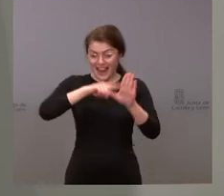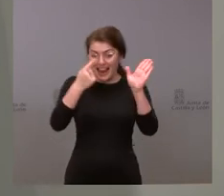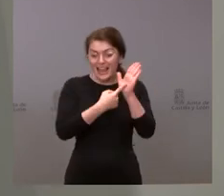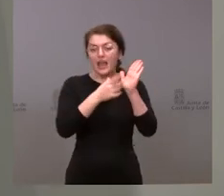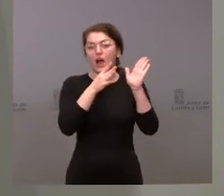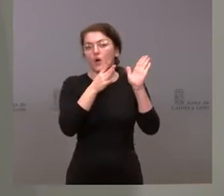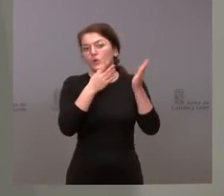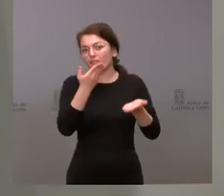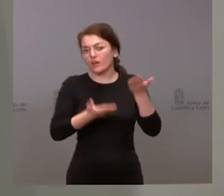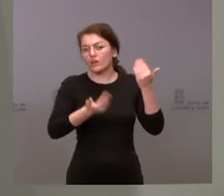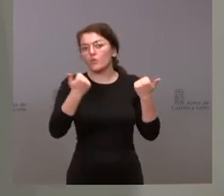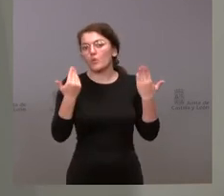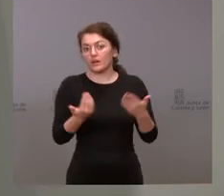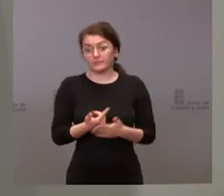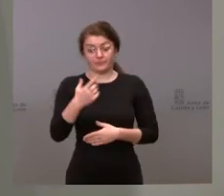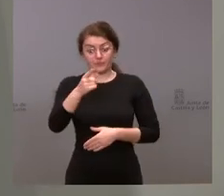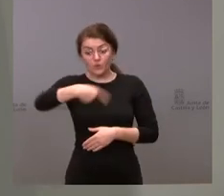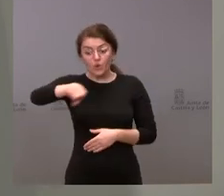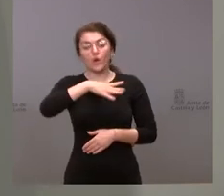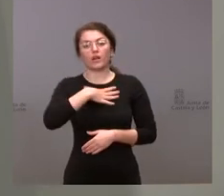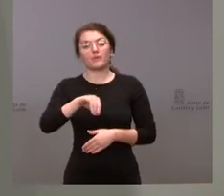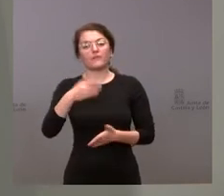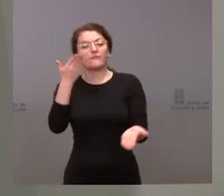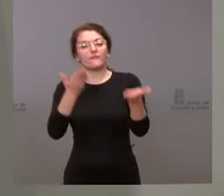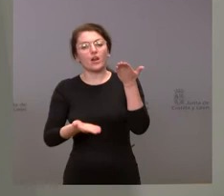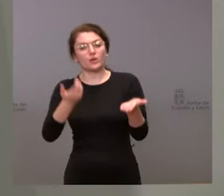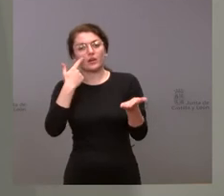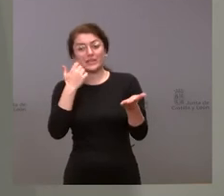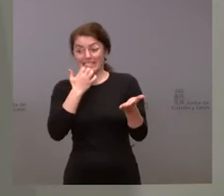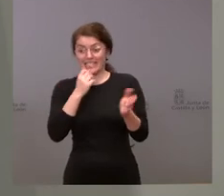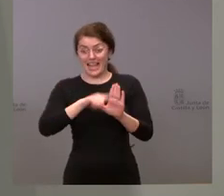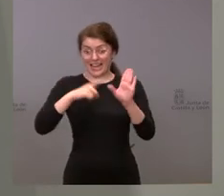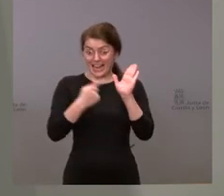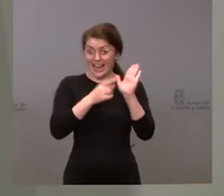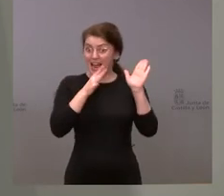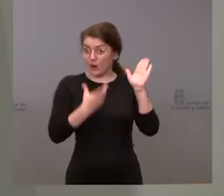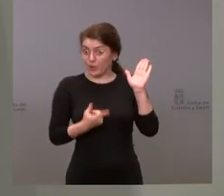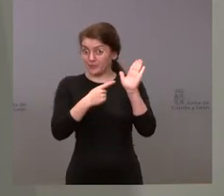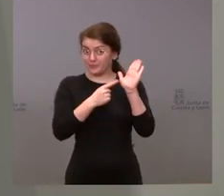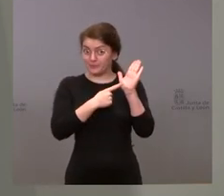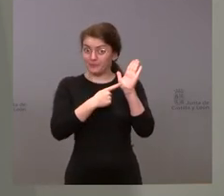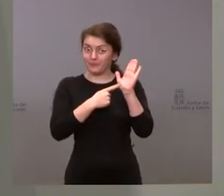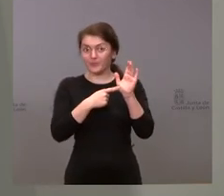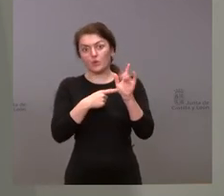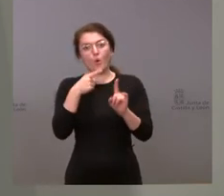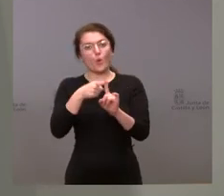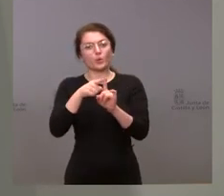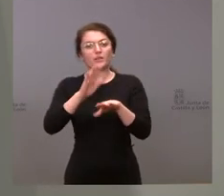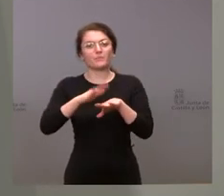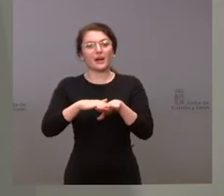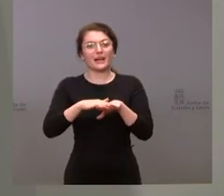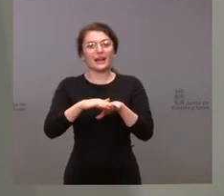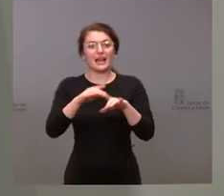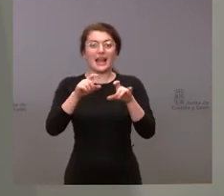pueden valorar si la legislación vigente ha sido útil en términos de creación de empleo y en términos de que en el último año